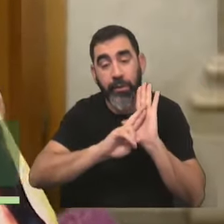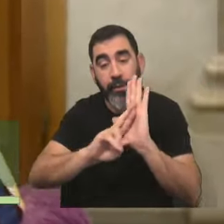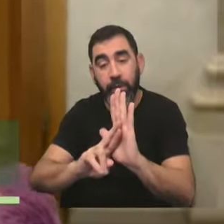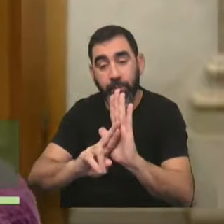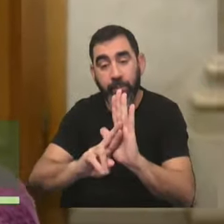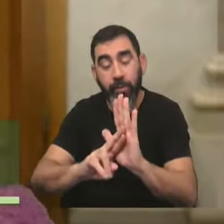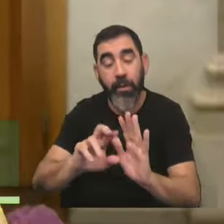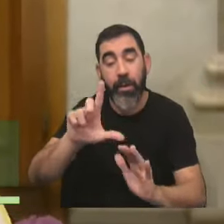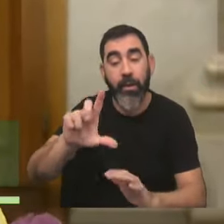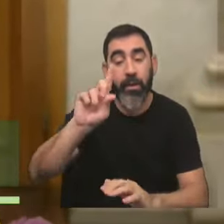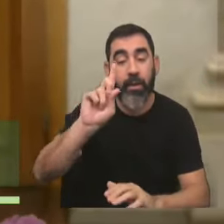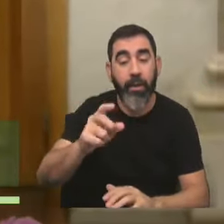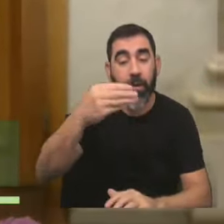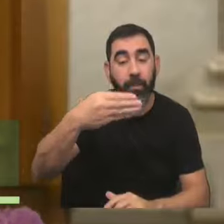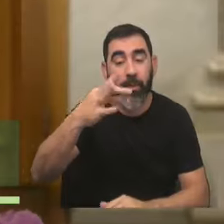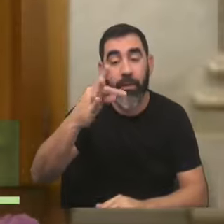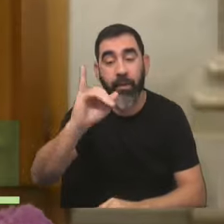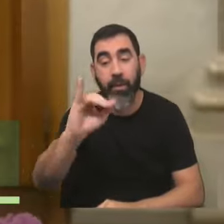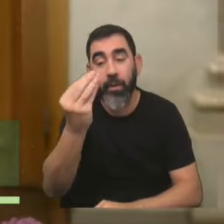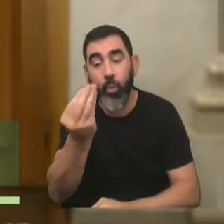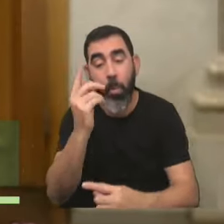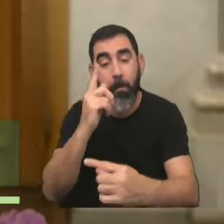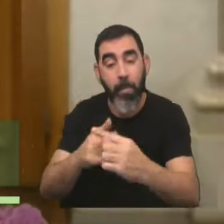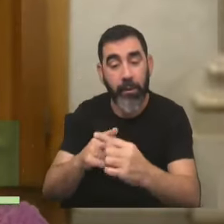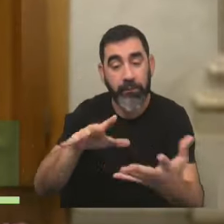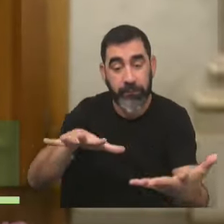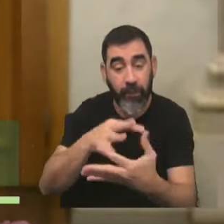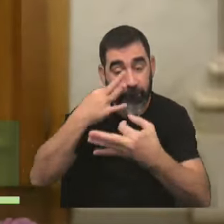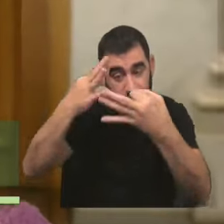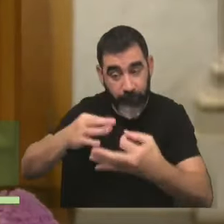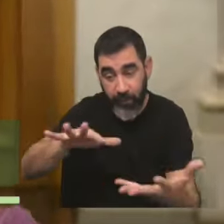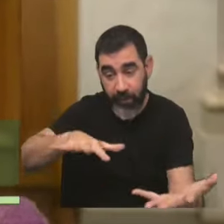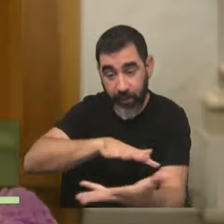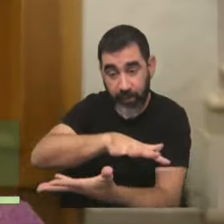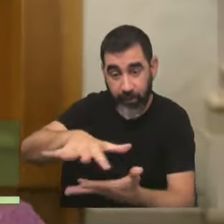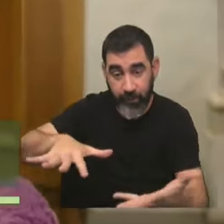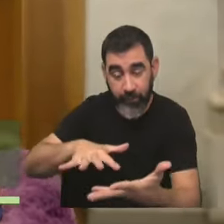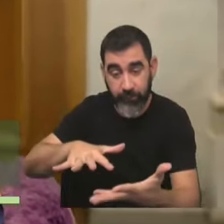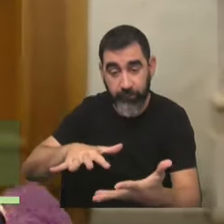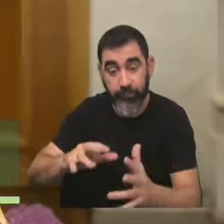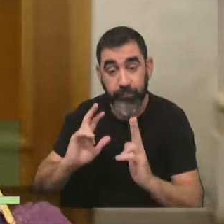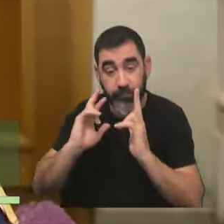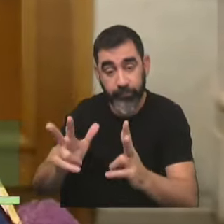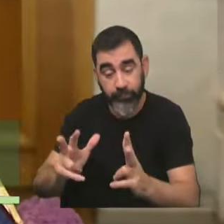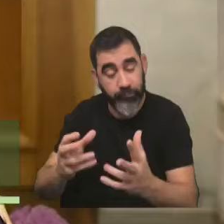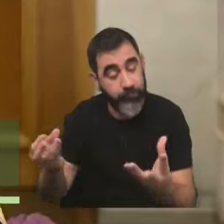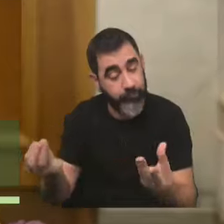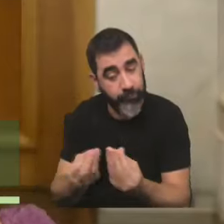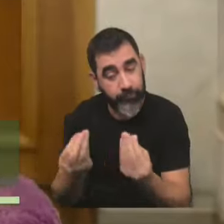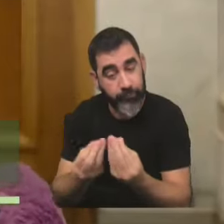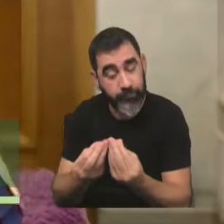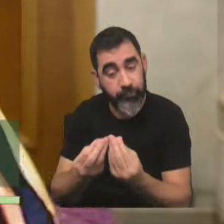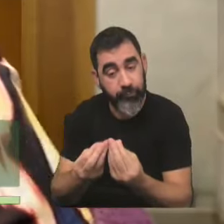sigla lgbt q+ es una realidad en este espectáculo y resalto muchísimo el